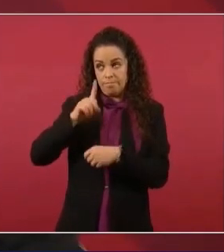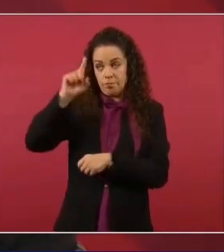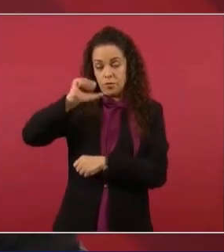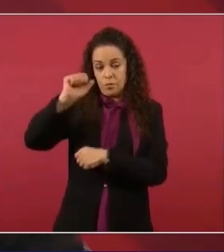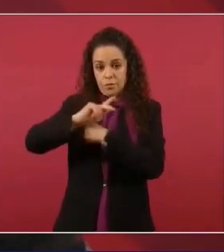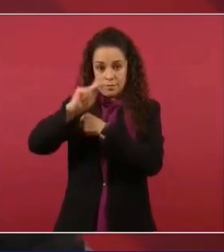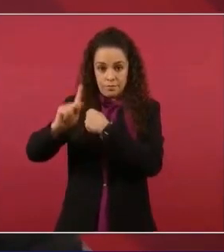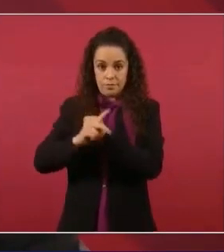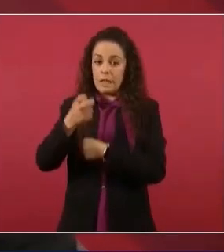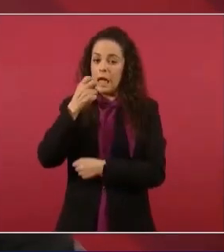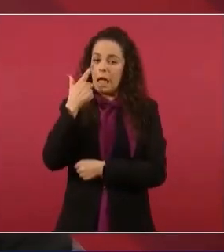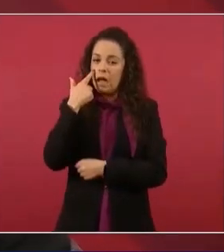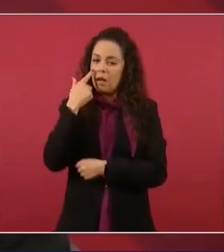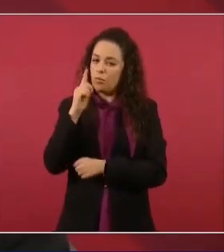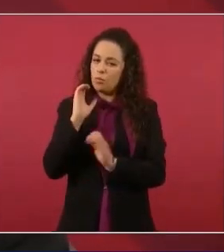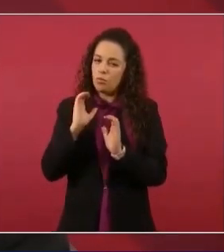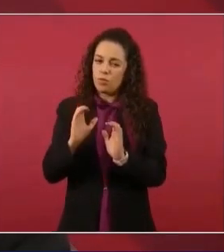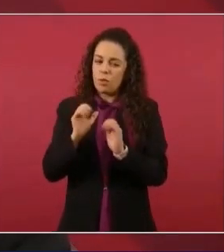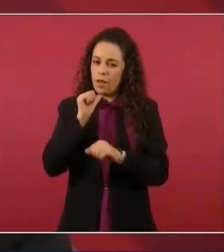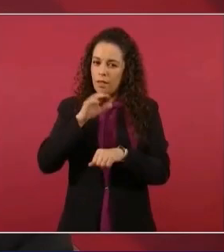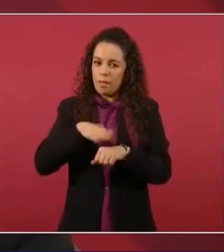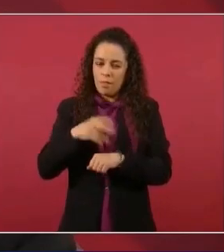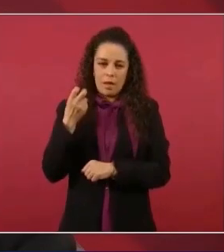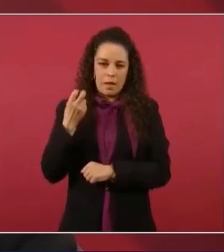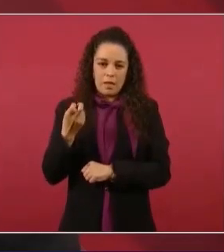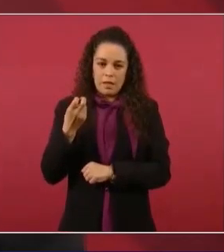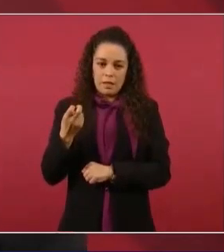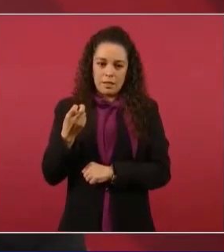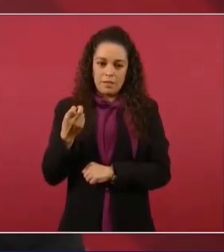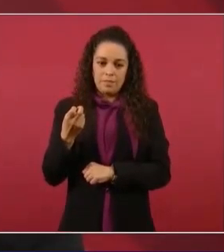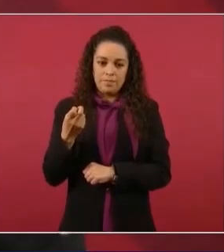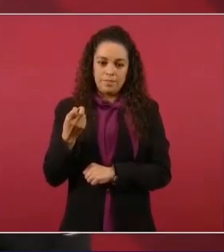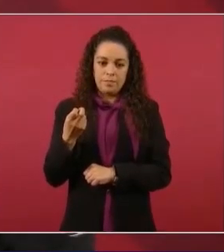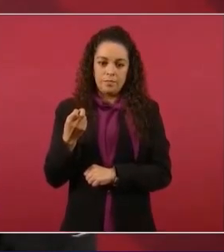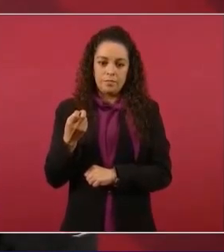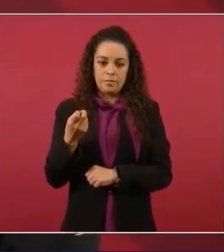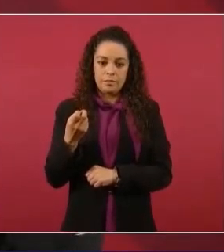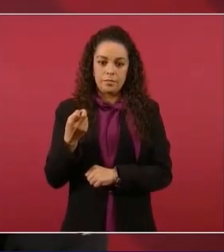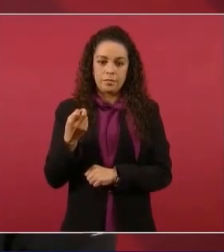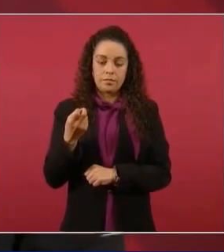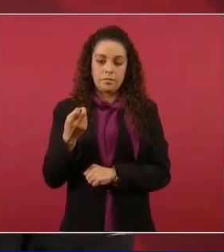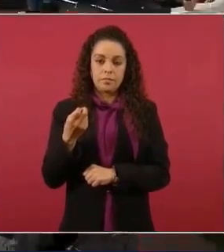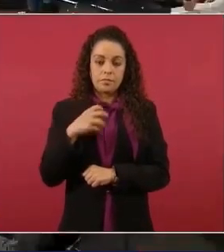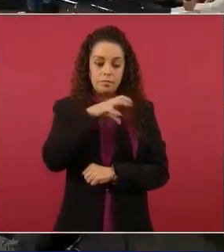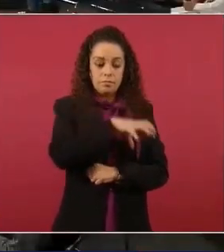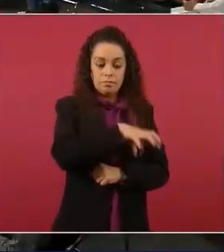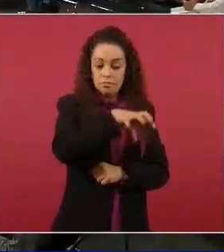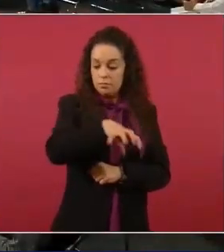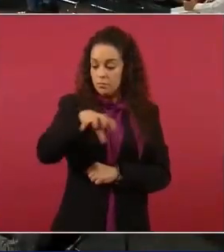Nada más cuidar eso y reforzar los 50 consulados.